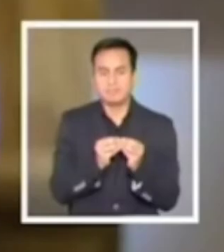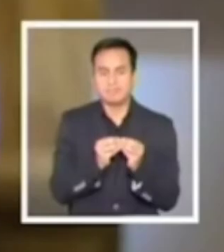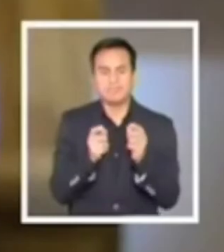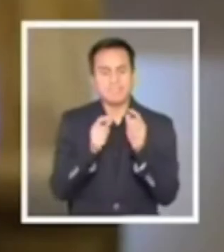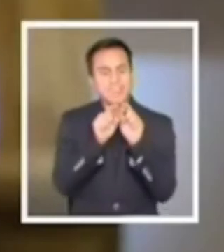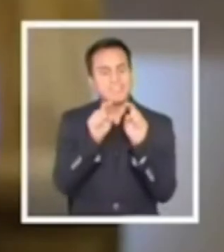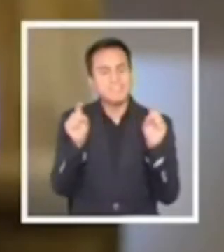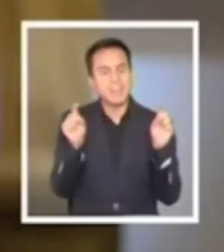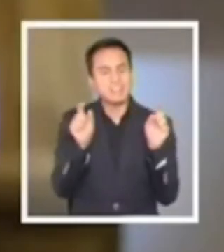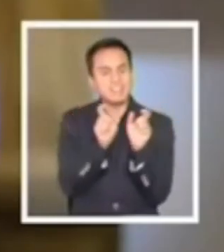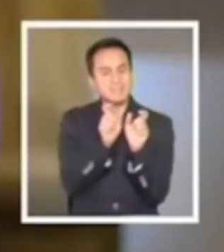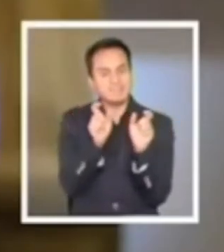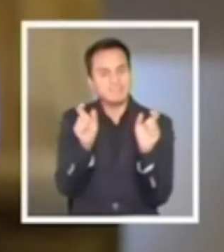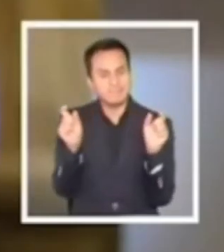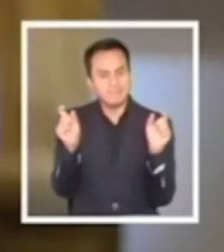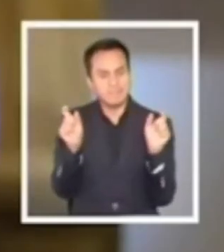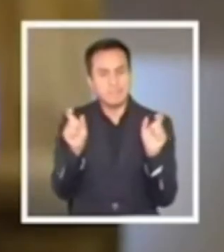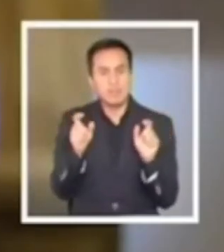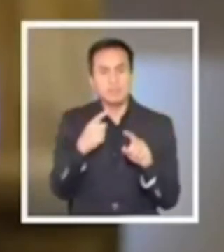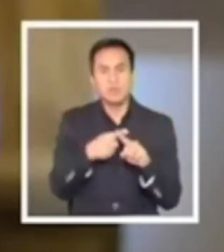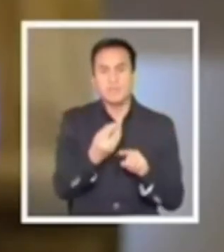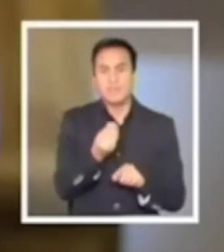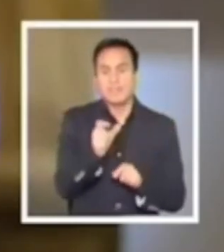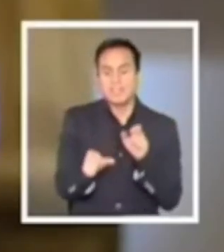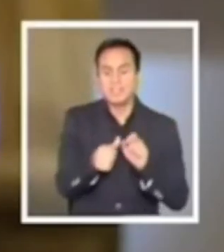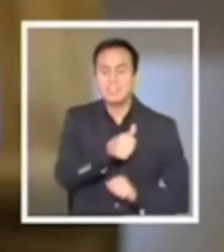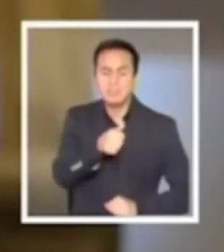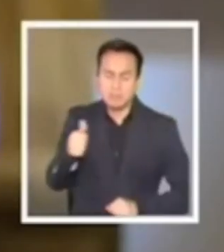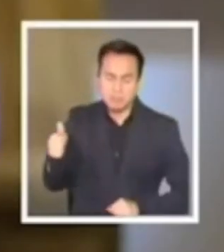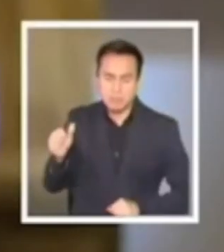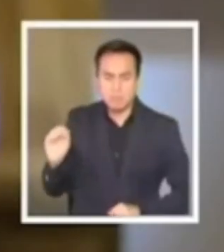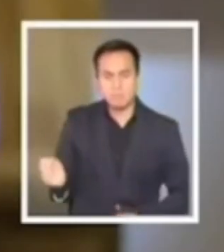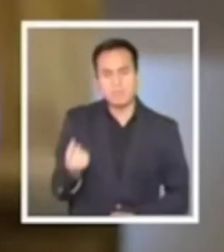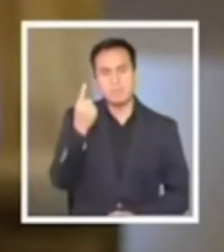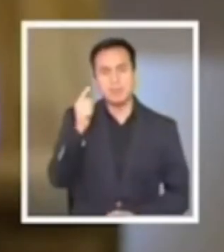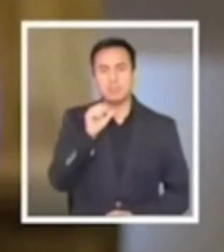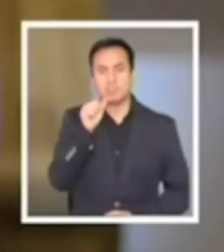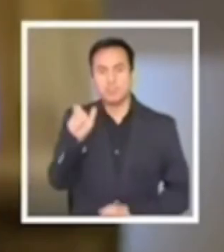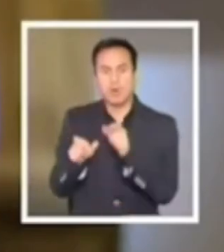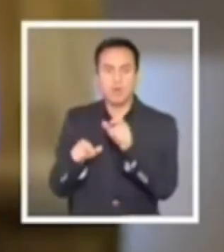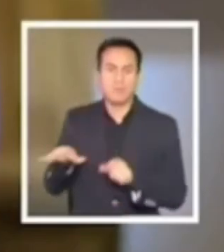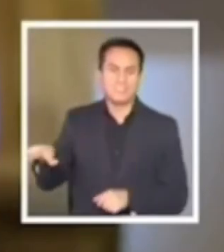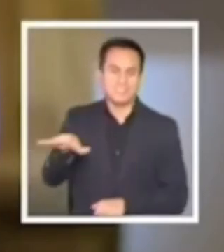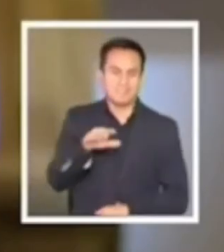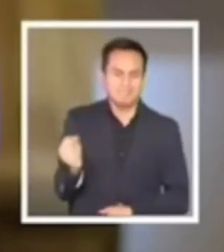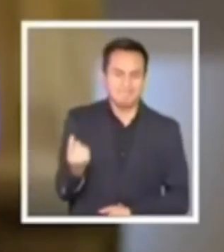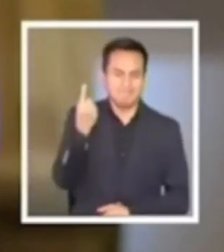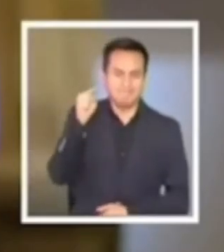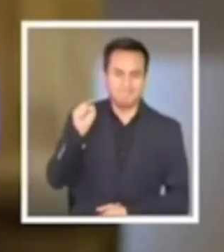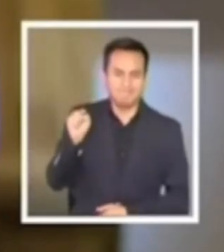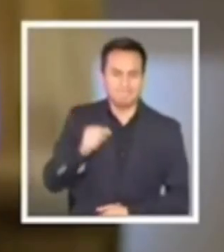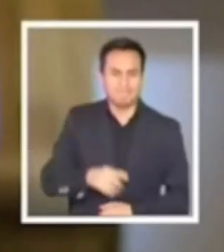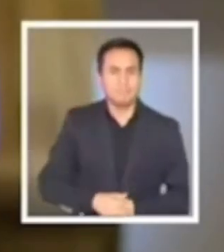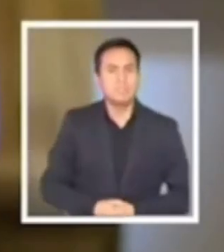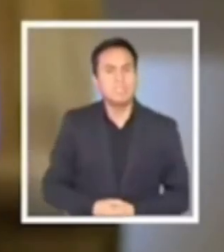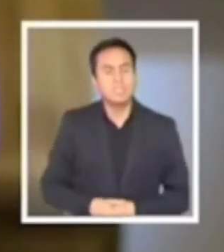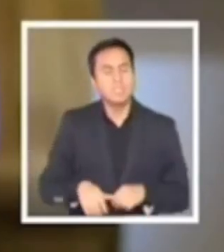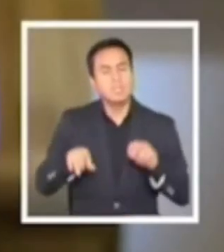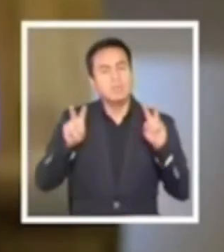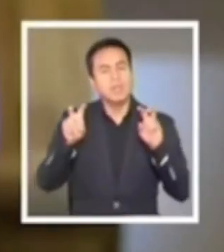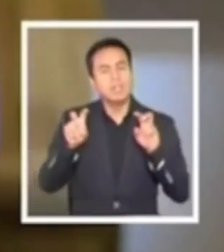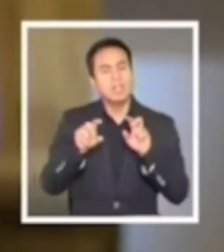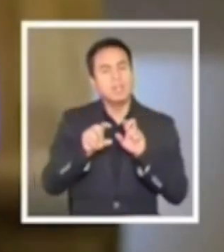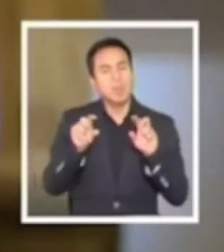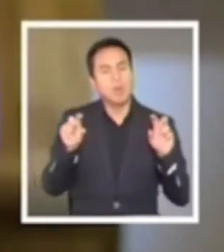fraterna con el apoyo del pueblo. ¿Y cómo es que en su caso, en el caso de México, sin ese apoyo no